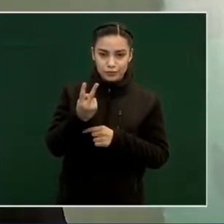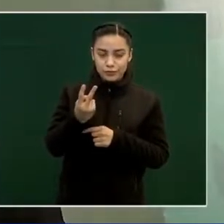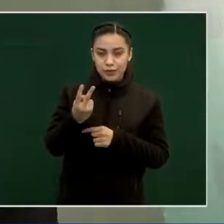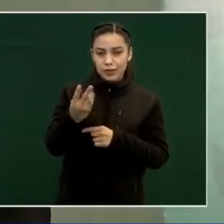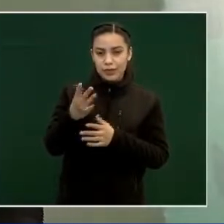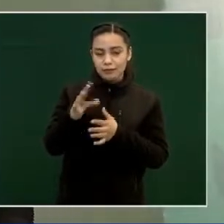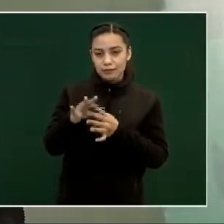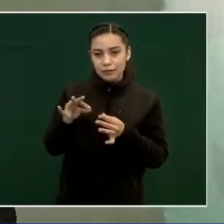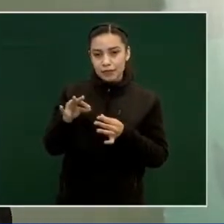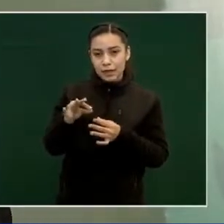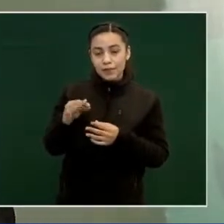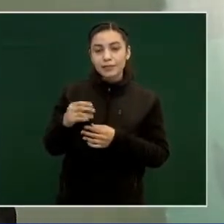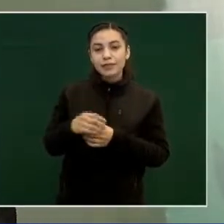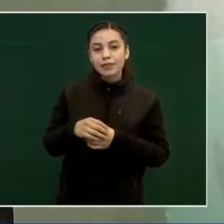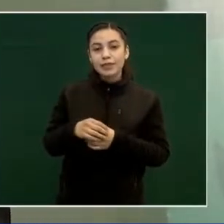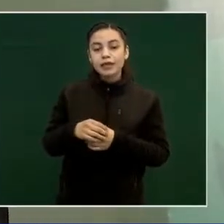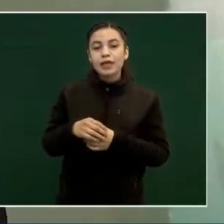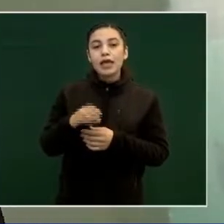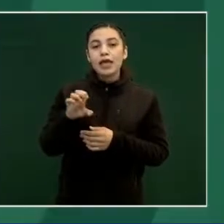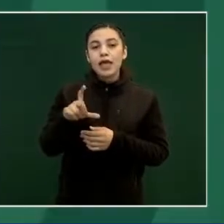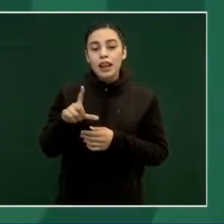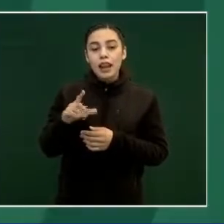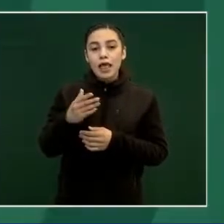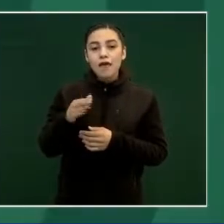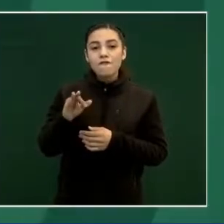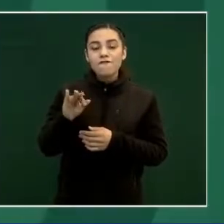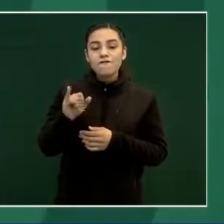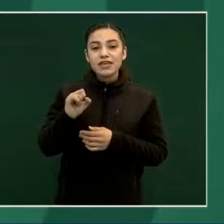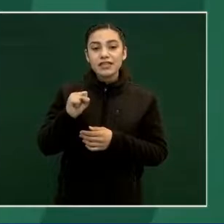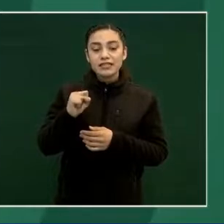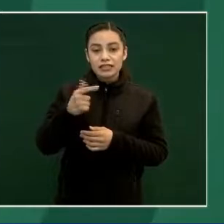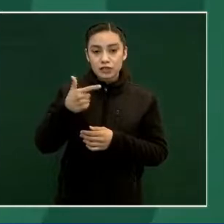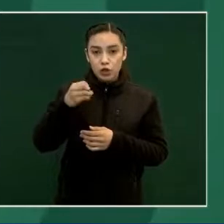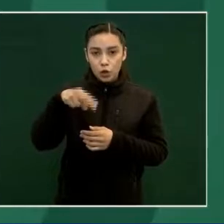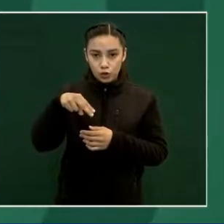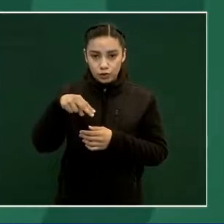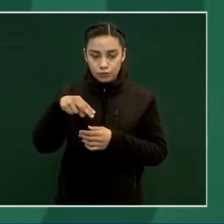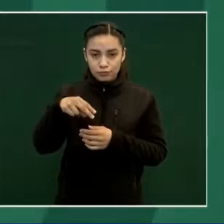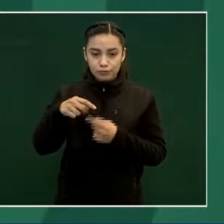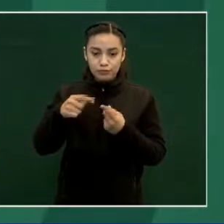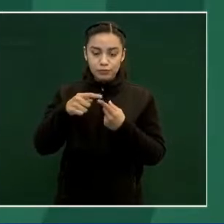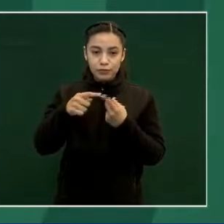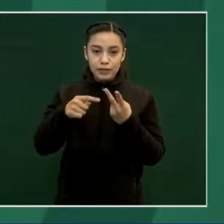del Fisgón y de Hernández.